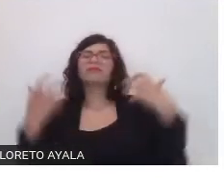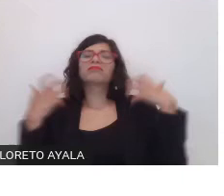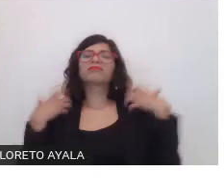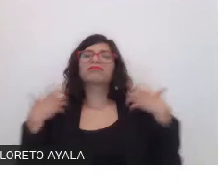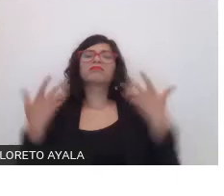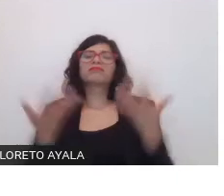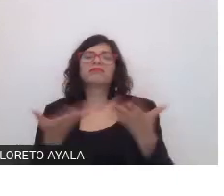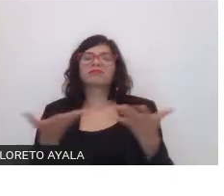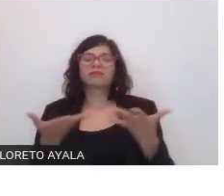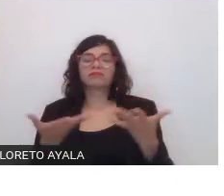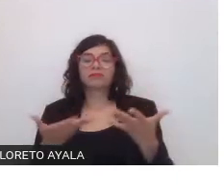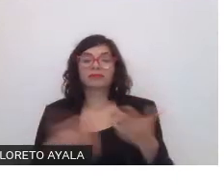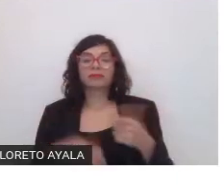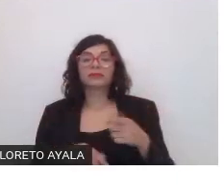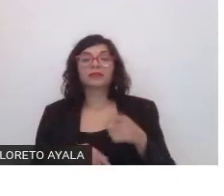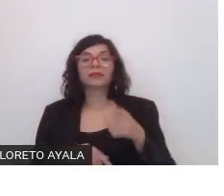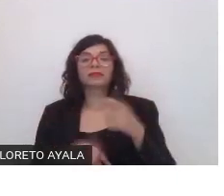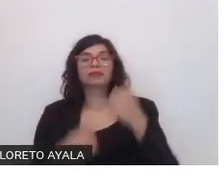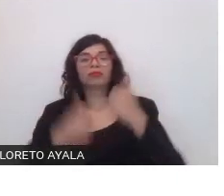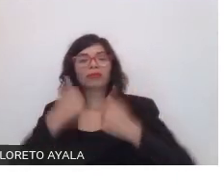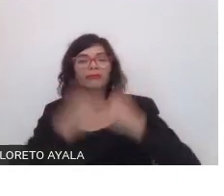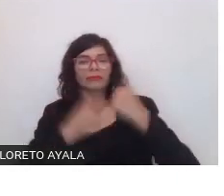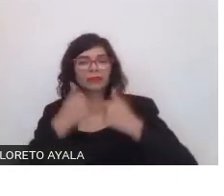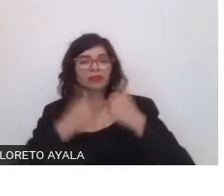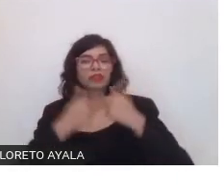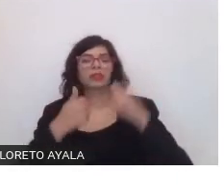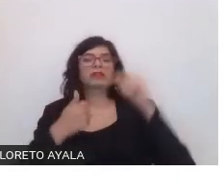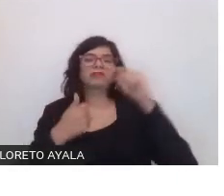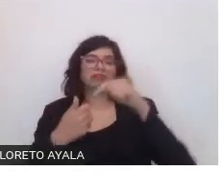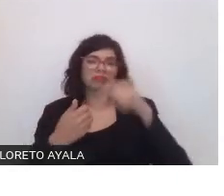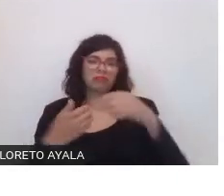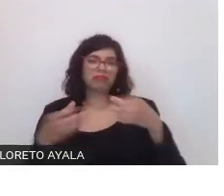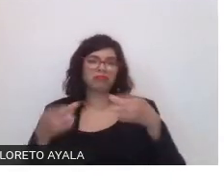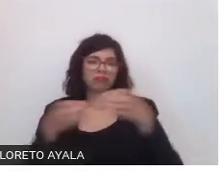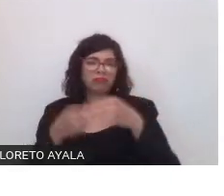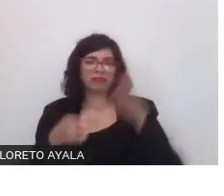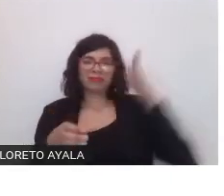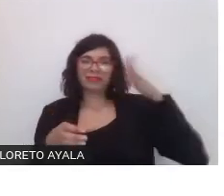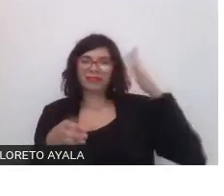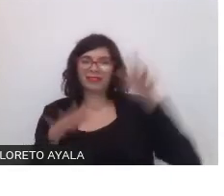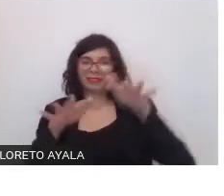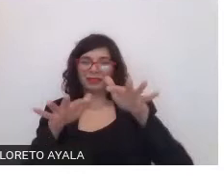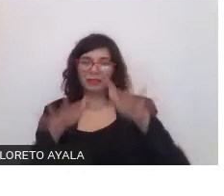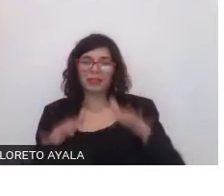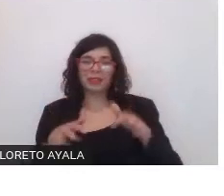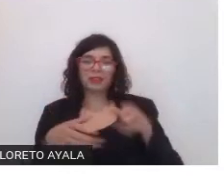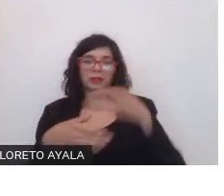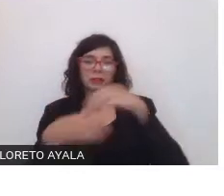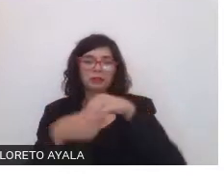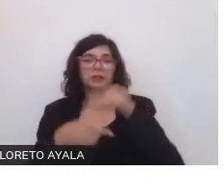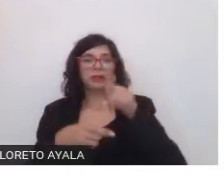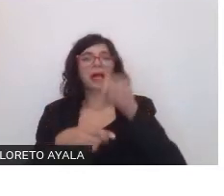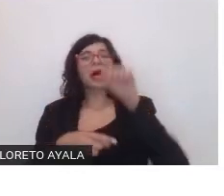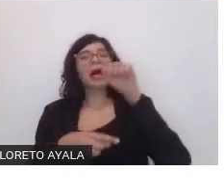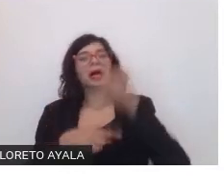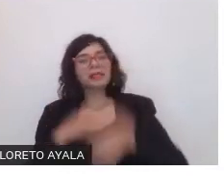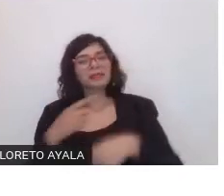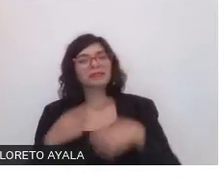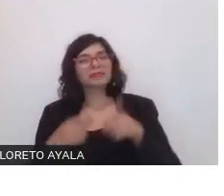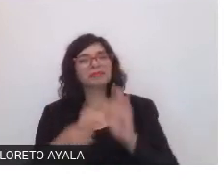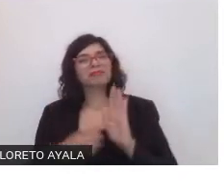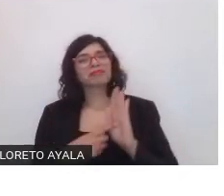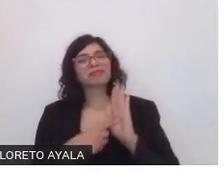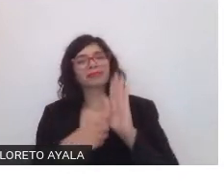este equipo de profesionales que organiza este ciclo de seminario a solicitar y usted aceptar el exponer de un tema